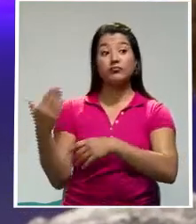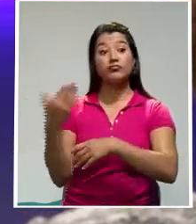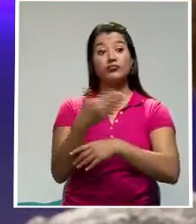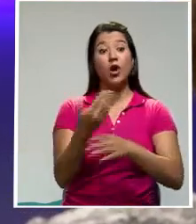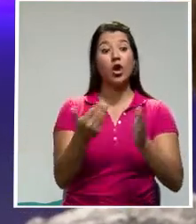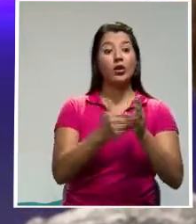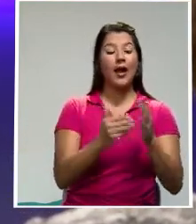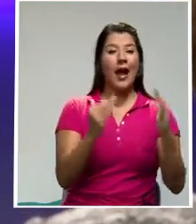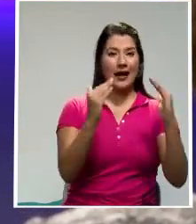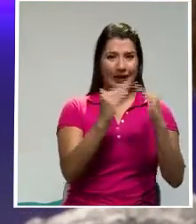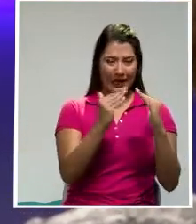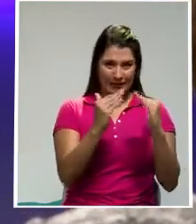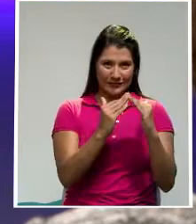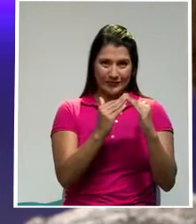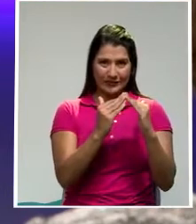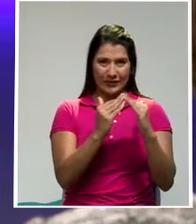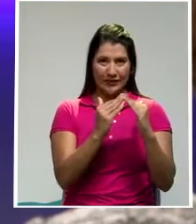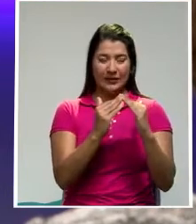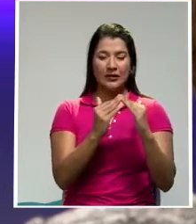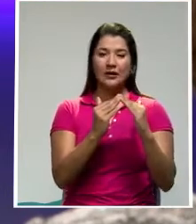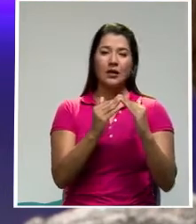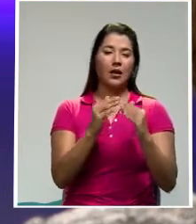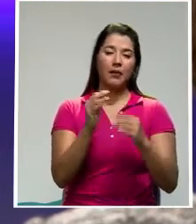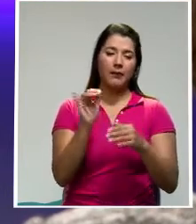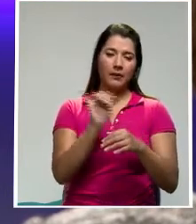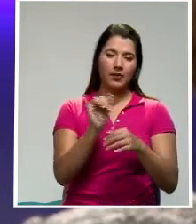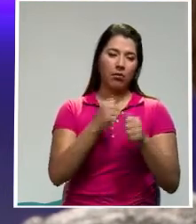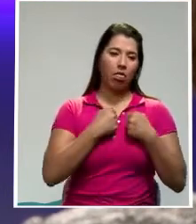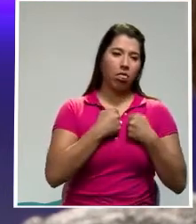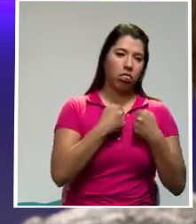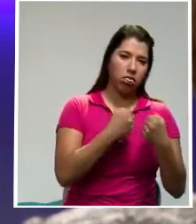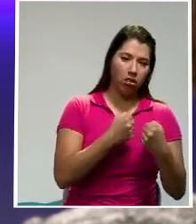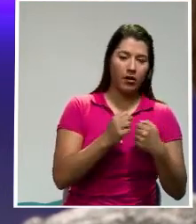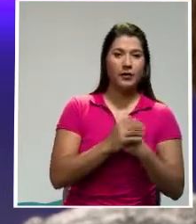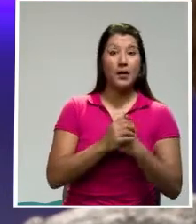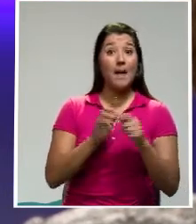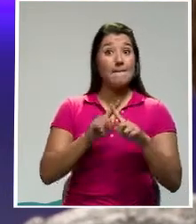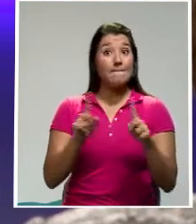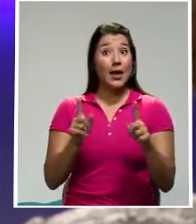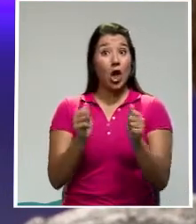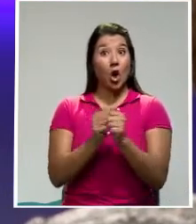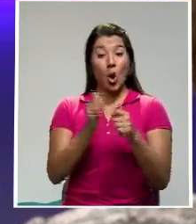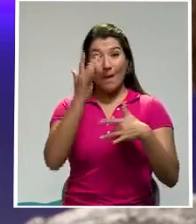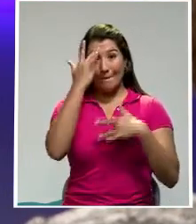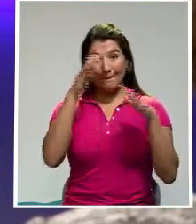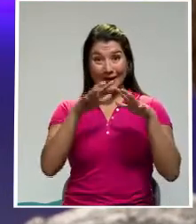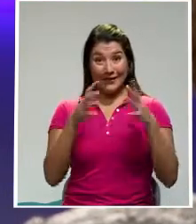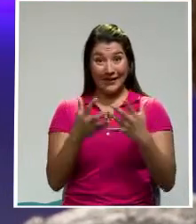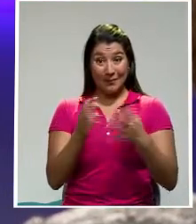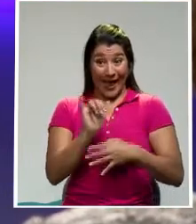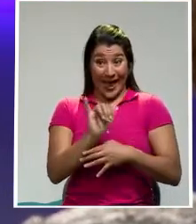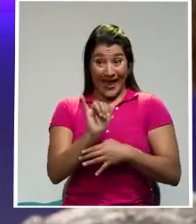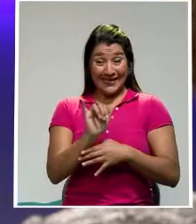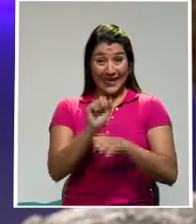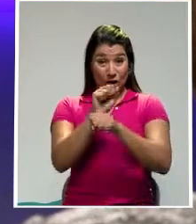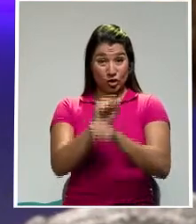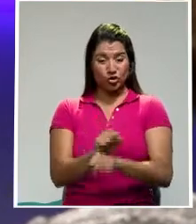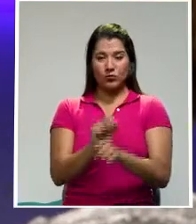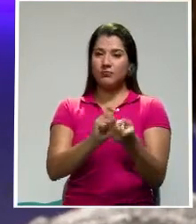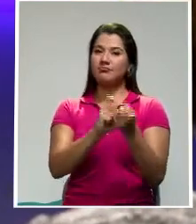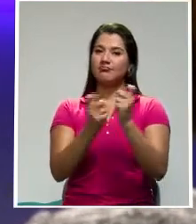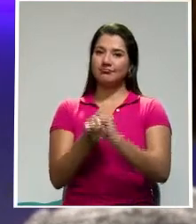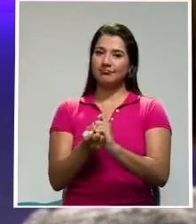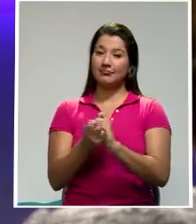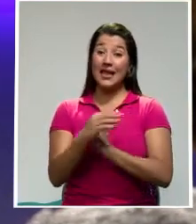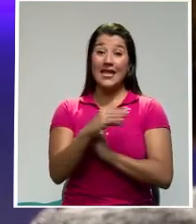casa en una operación de reversa. La pandemia cambió eso y hoy muchas